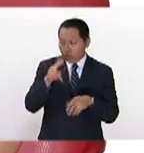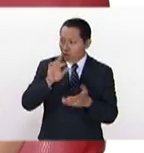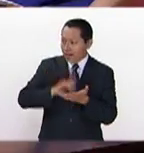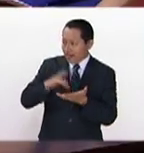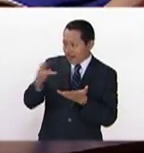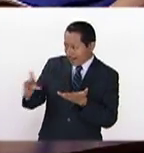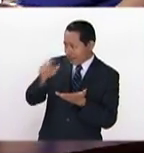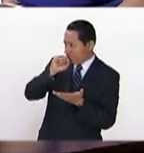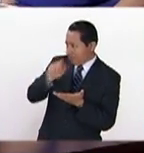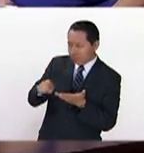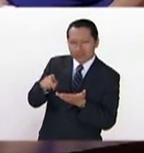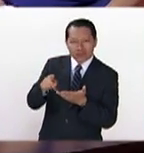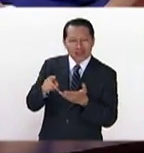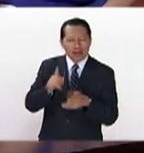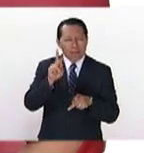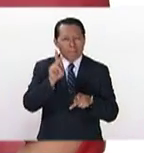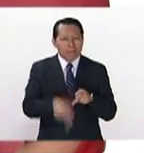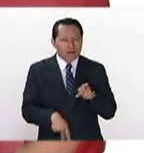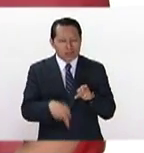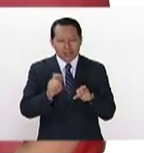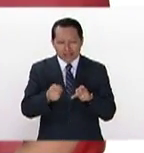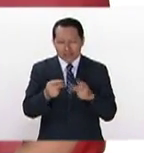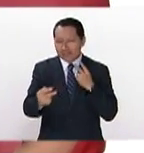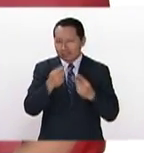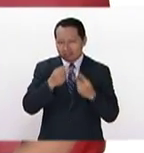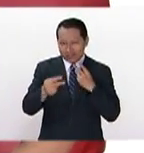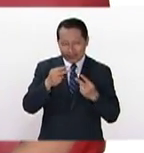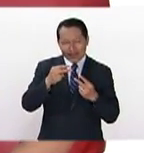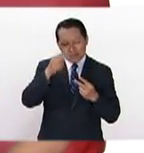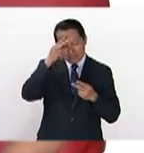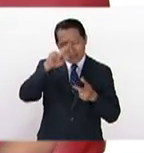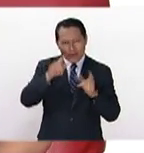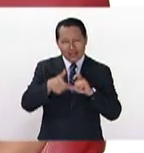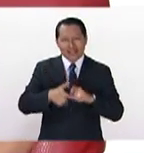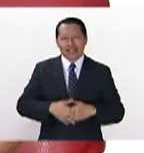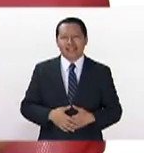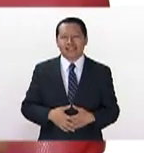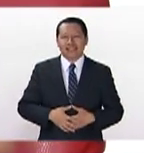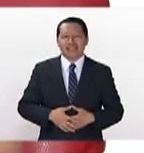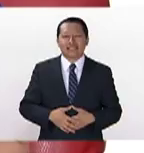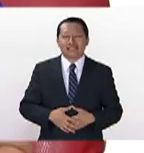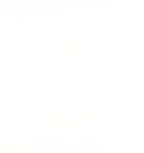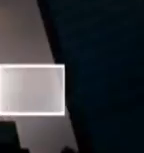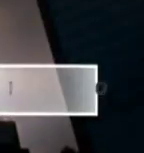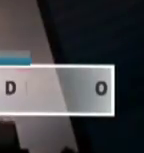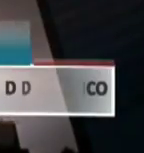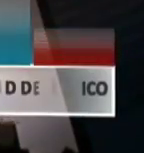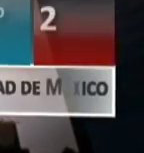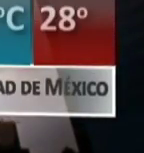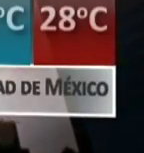gracias, doctor. Nosotros vamos a ir a una pausa. Le recuerdo que usted ve México al Día. Gracias.